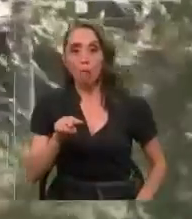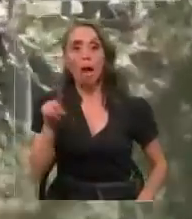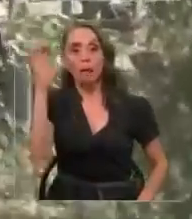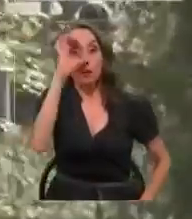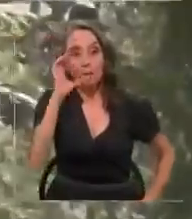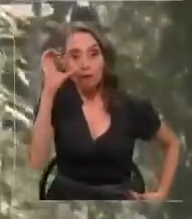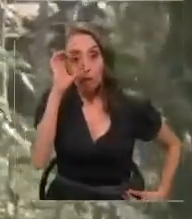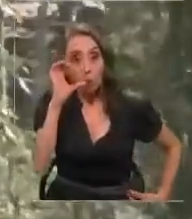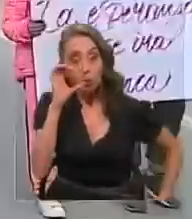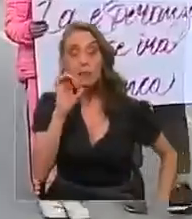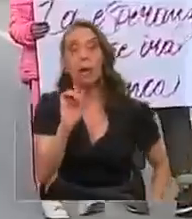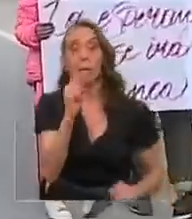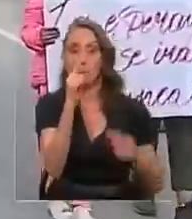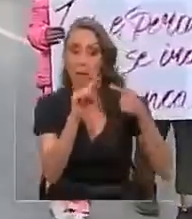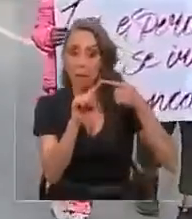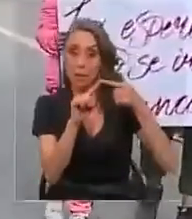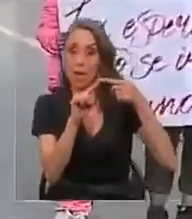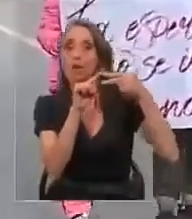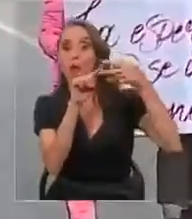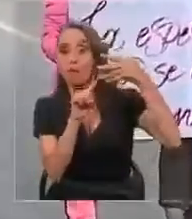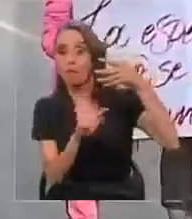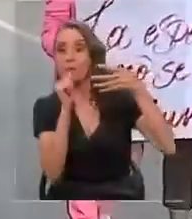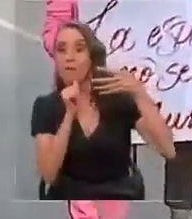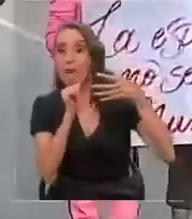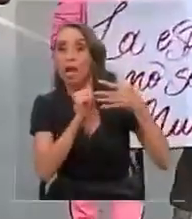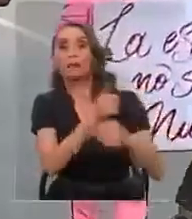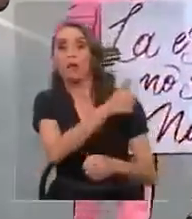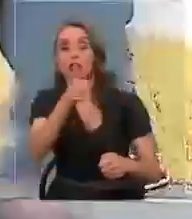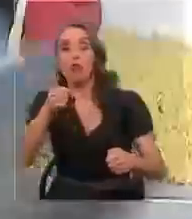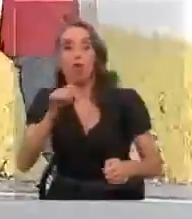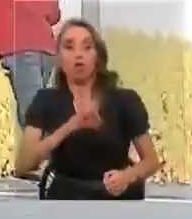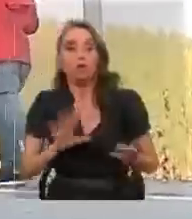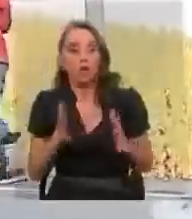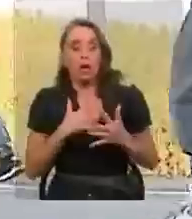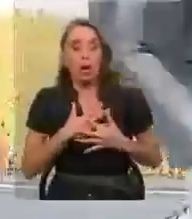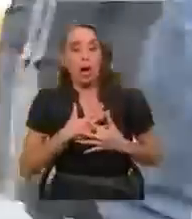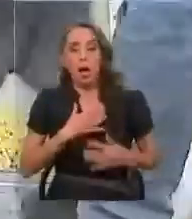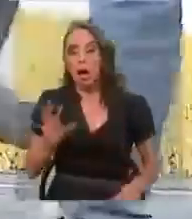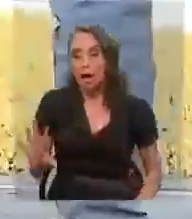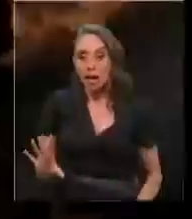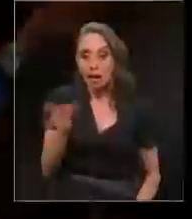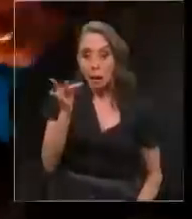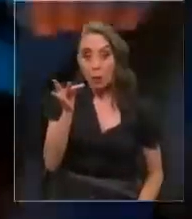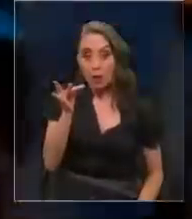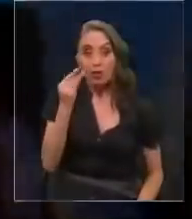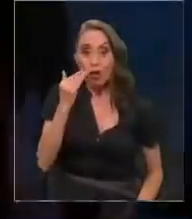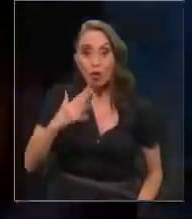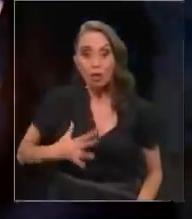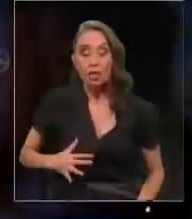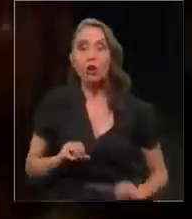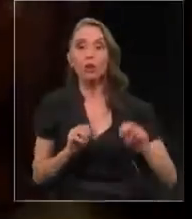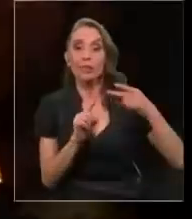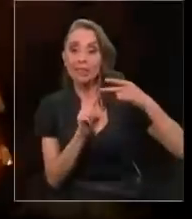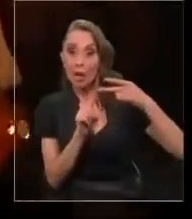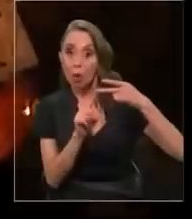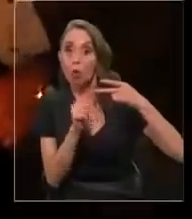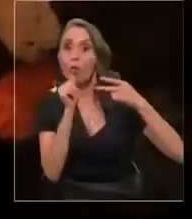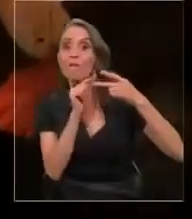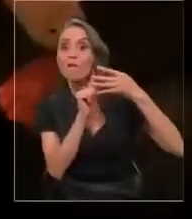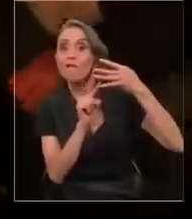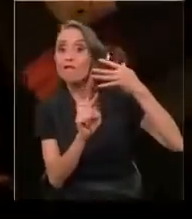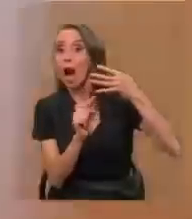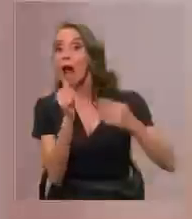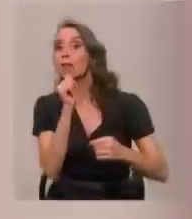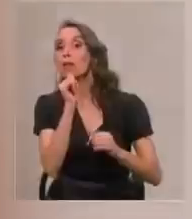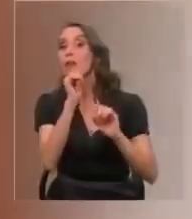el primer capítulo de una historia que conmocionó a un país entero. Su hallazgo es la segunda parte, pero aún quedan dudas